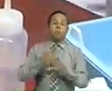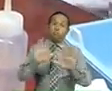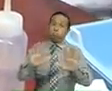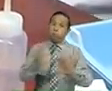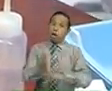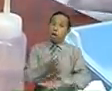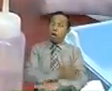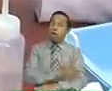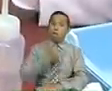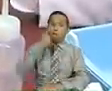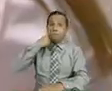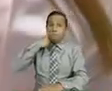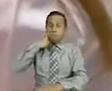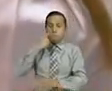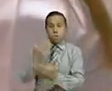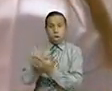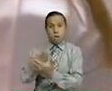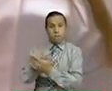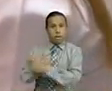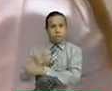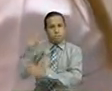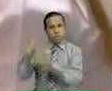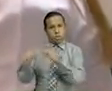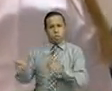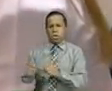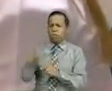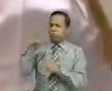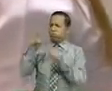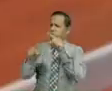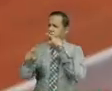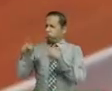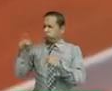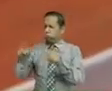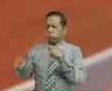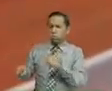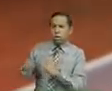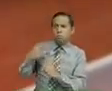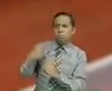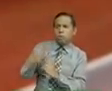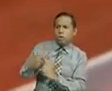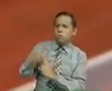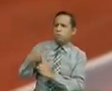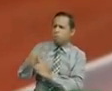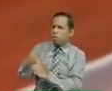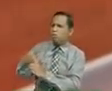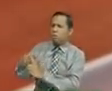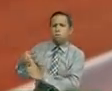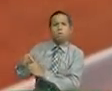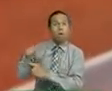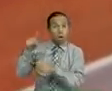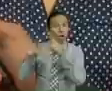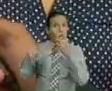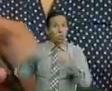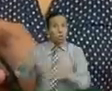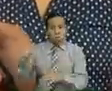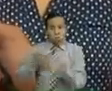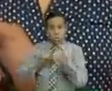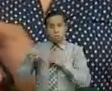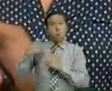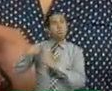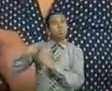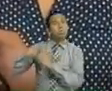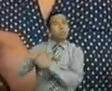rápidas al personal. Y allí se detectó que habían casos positivos al COVID-19. Y dado